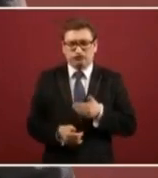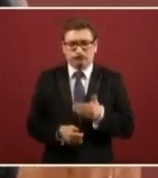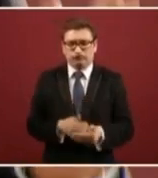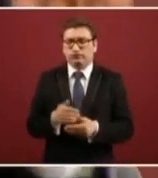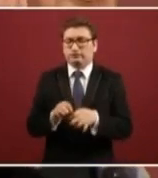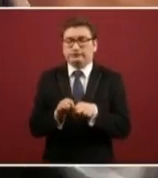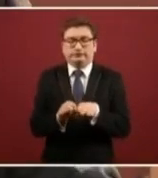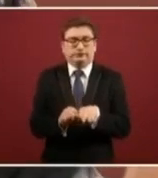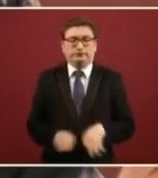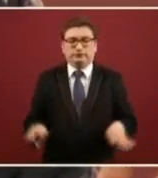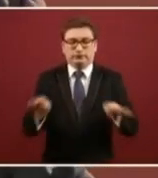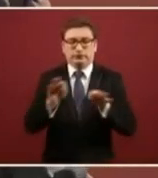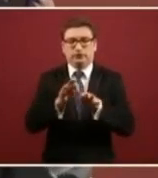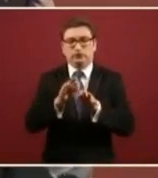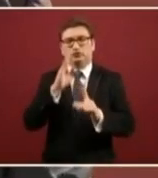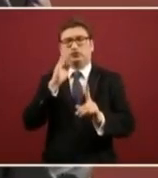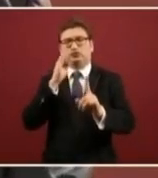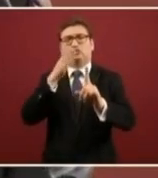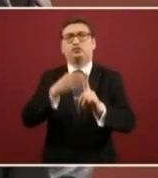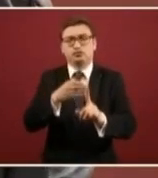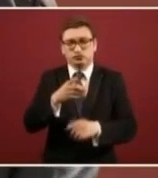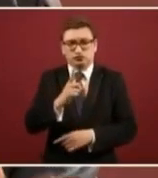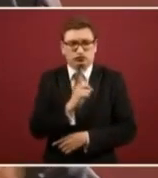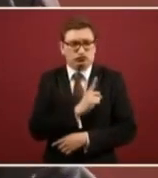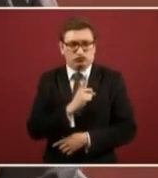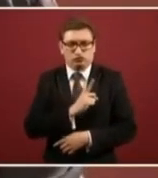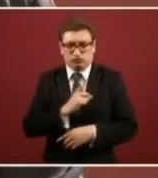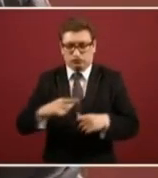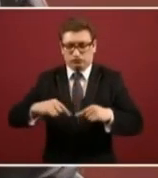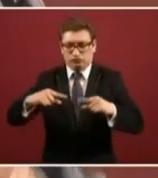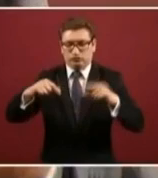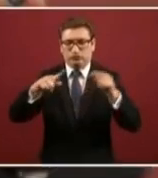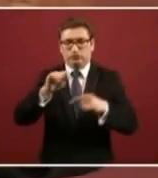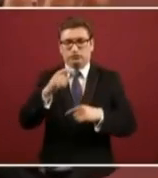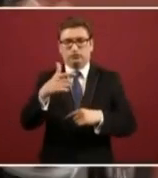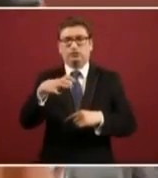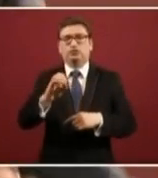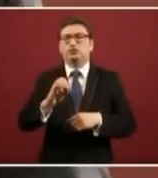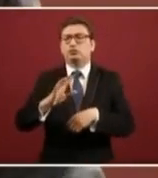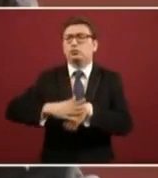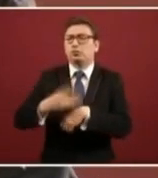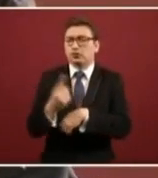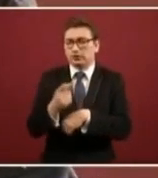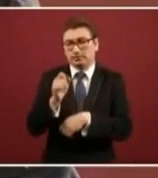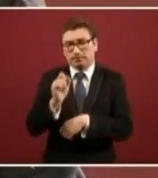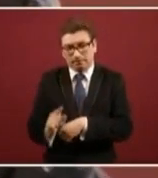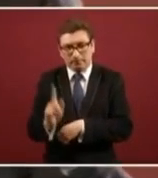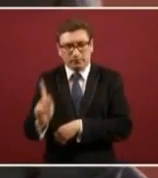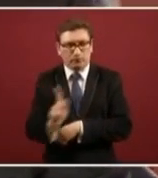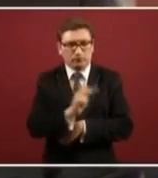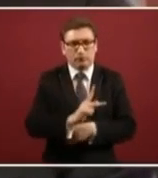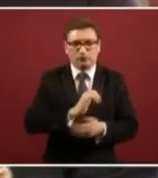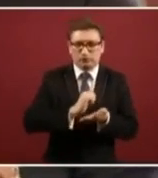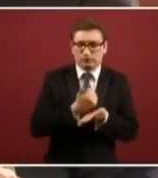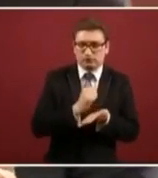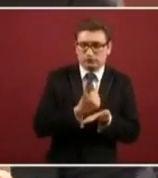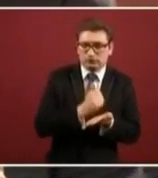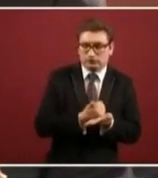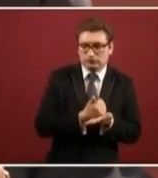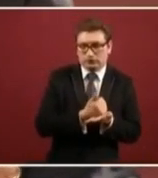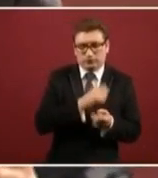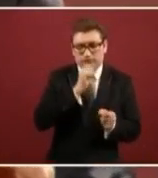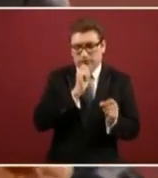importante hacia la autosuficiencia en trigo. ¿Por qué mencioné el trigo? Lo mismo ocurre con el arroz,